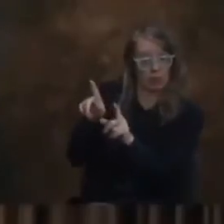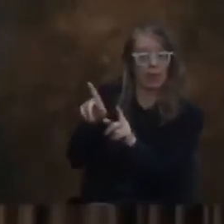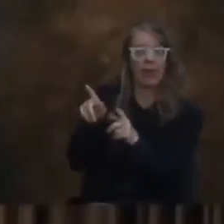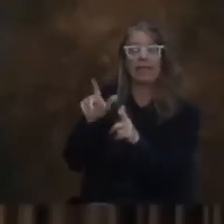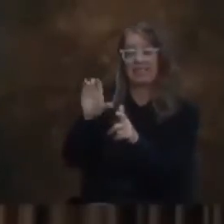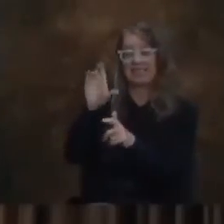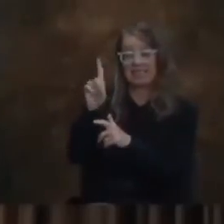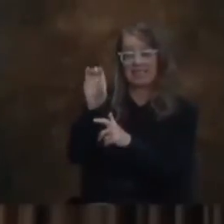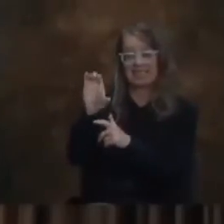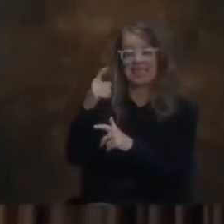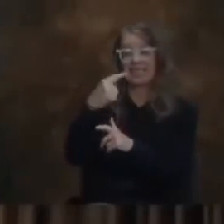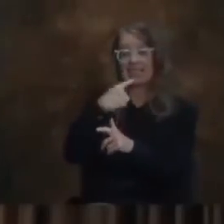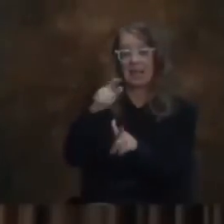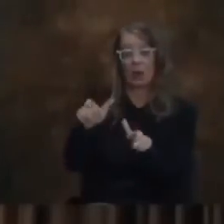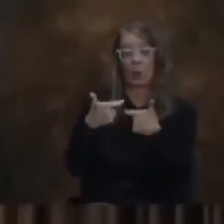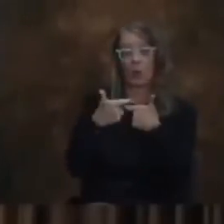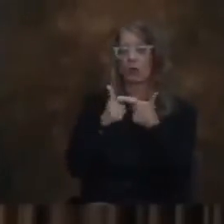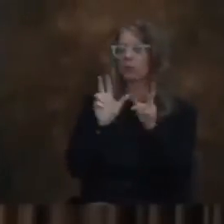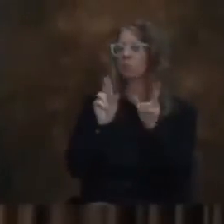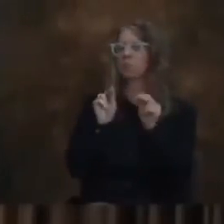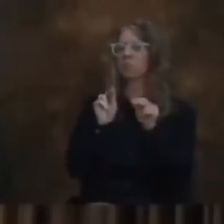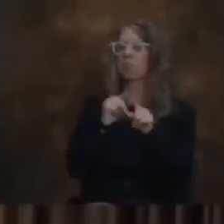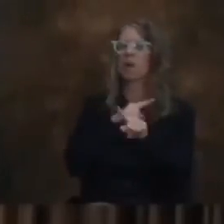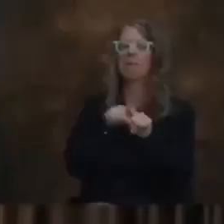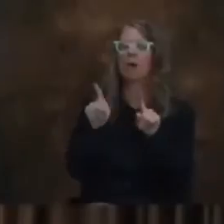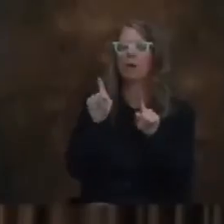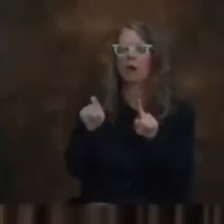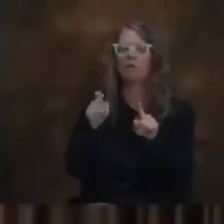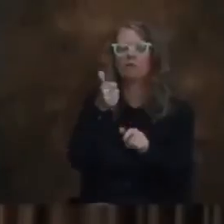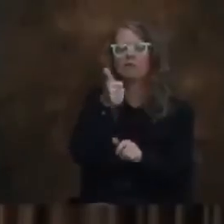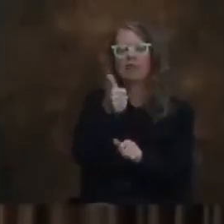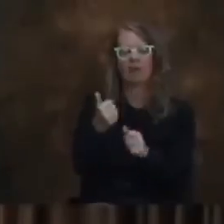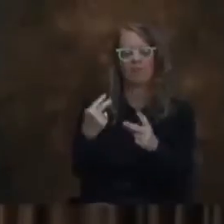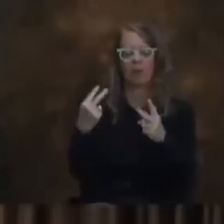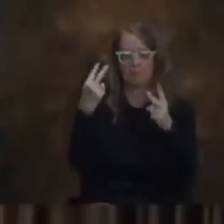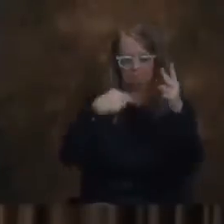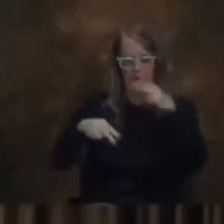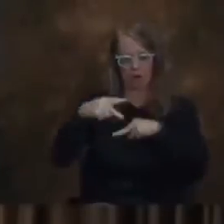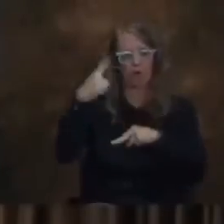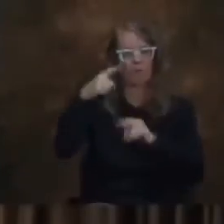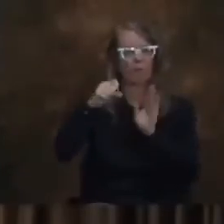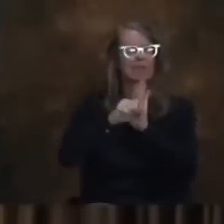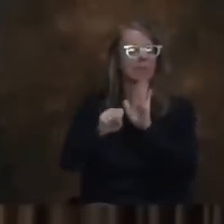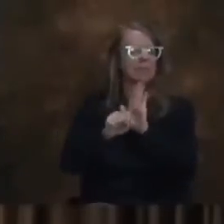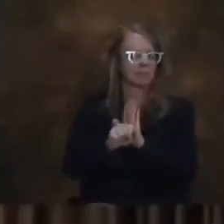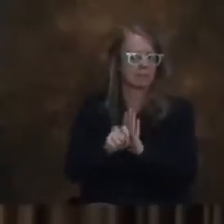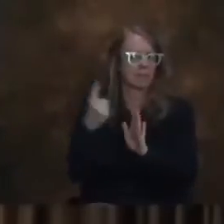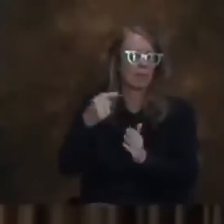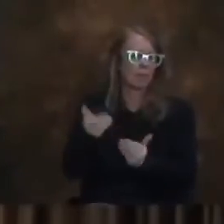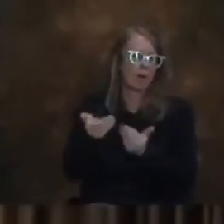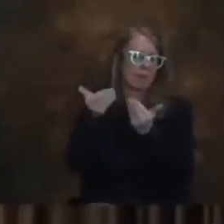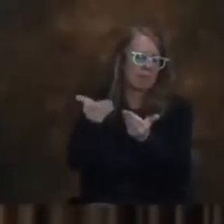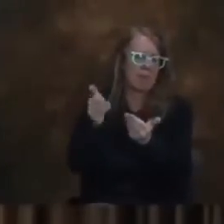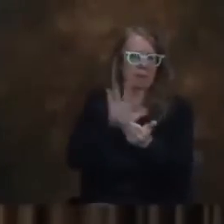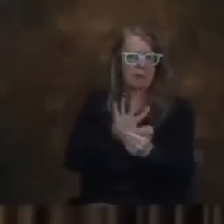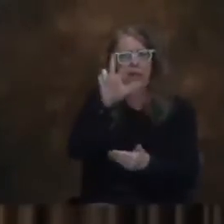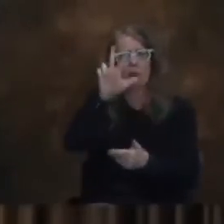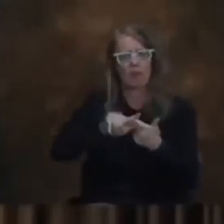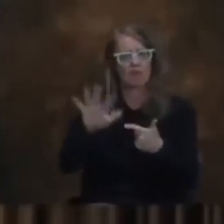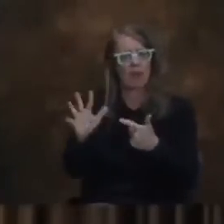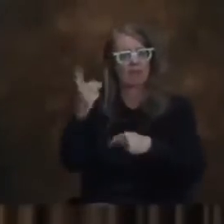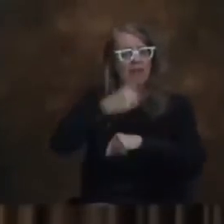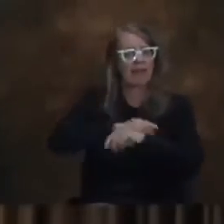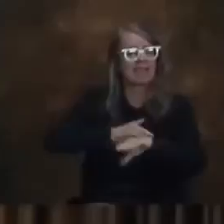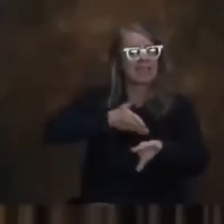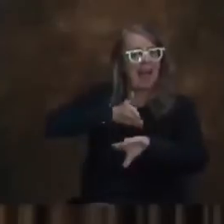todavía tiene que auto monitorear para los síntomas y recomendamos que 3 a 5 días después de la última